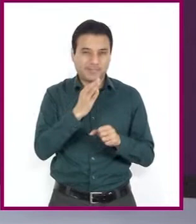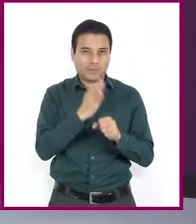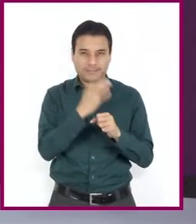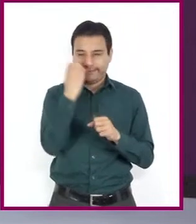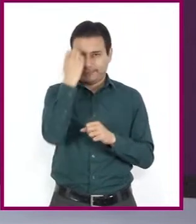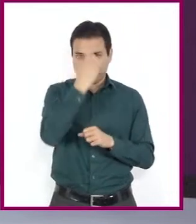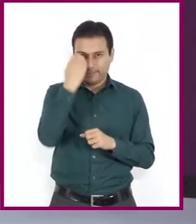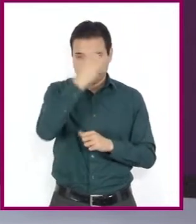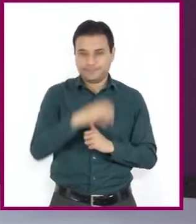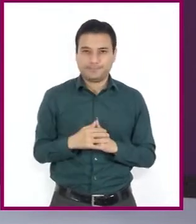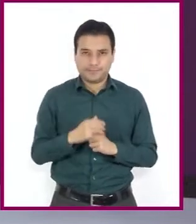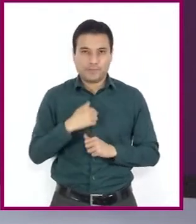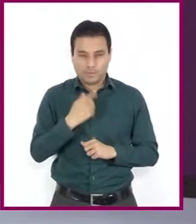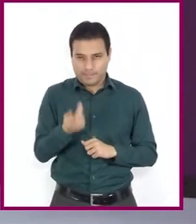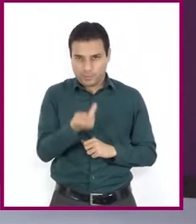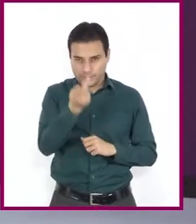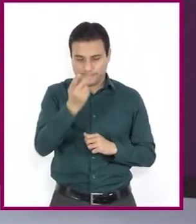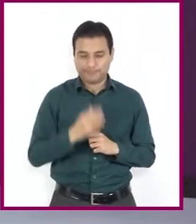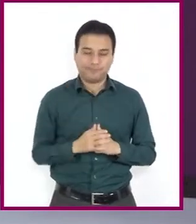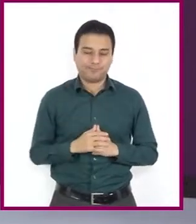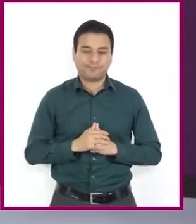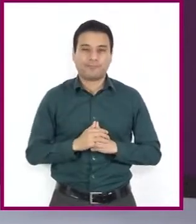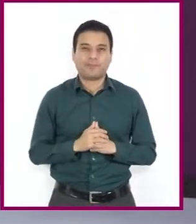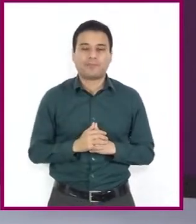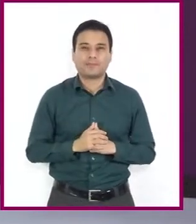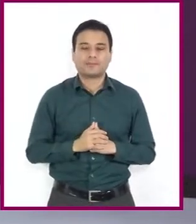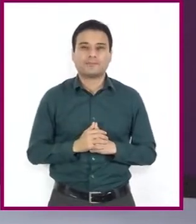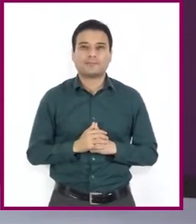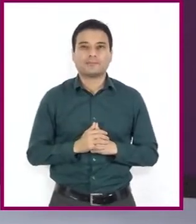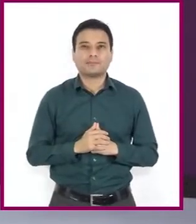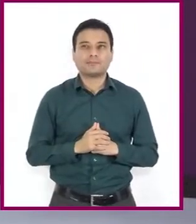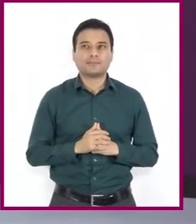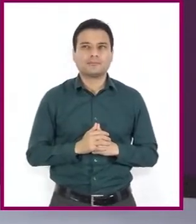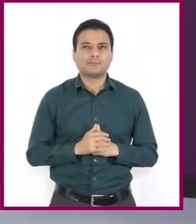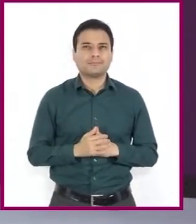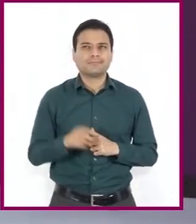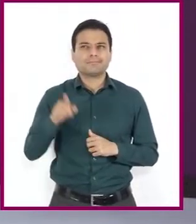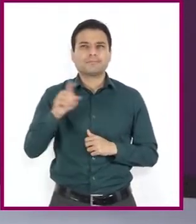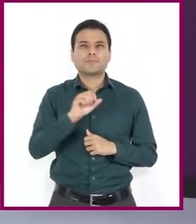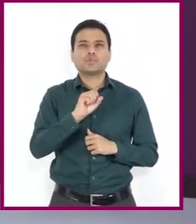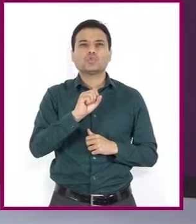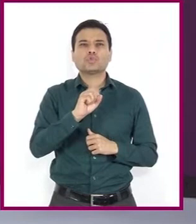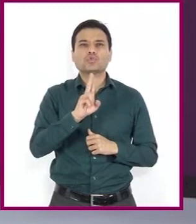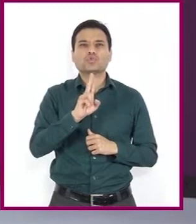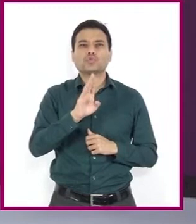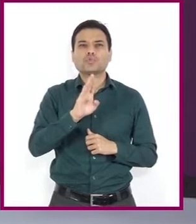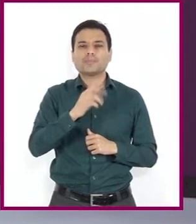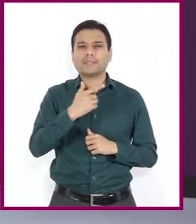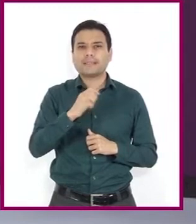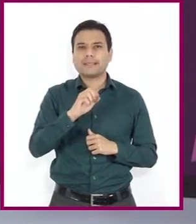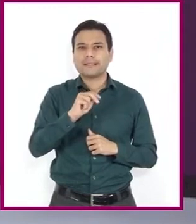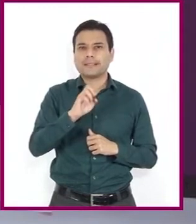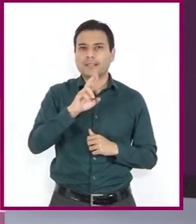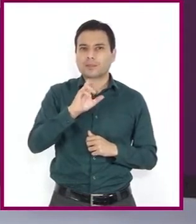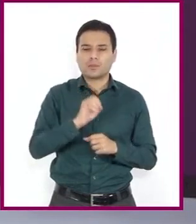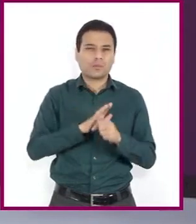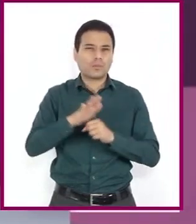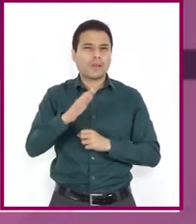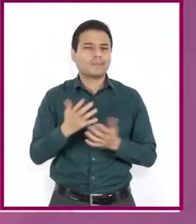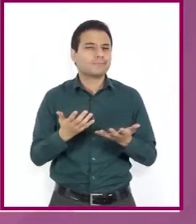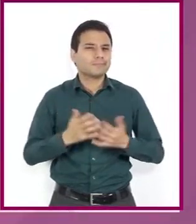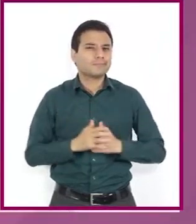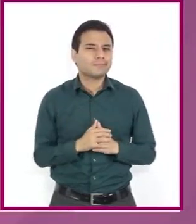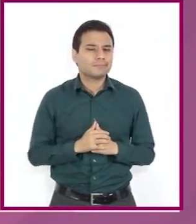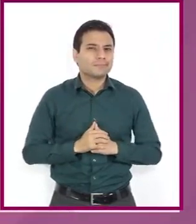análisis, les plantearé la primera pregunta de este reto. ¿A qué subgénero narrativo pertenece el cuento que acabamos de